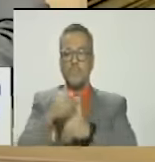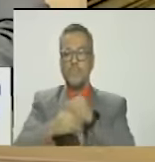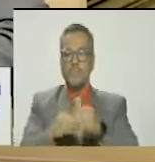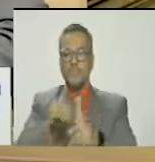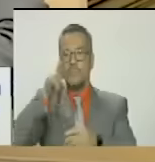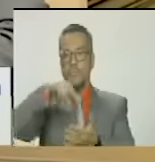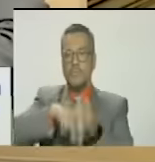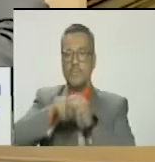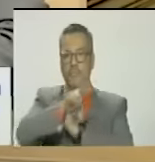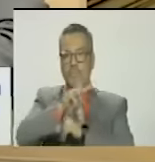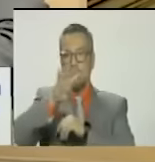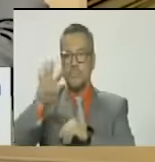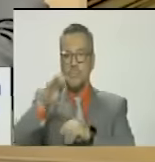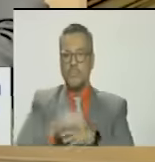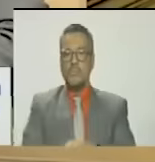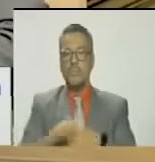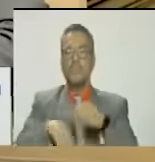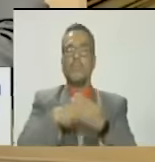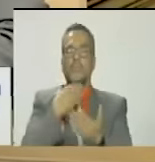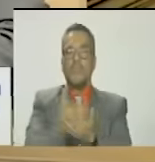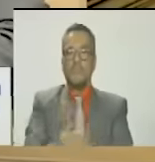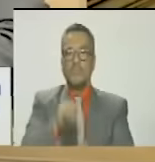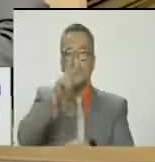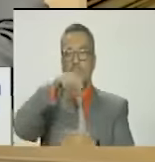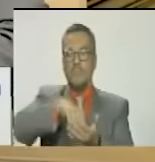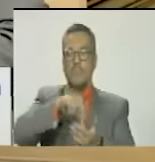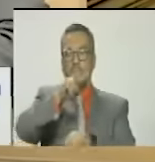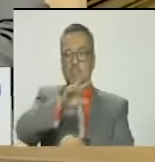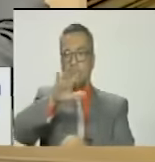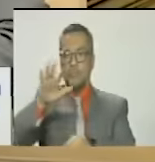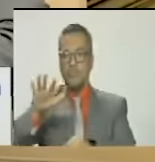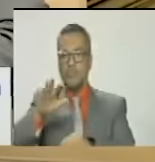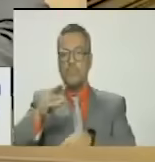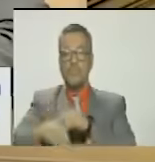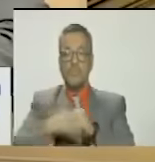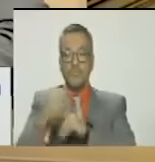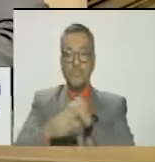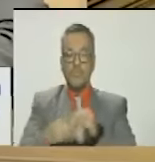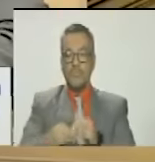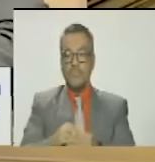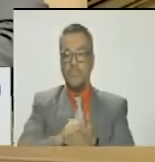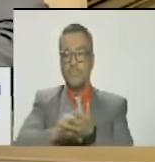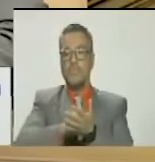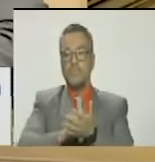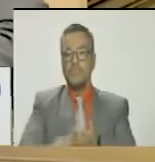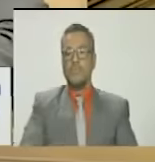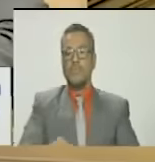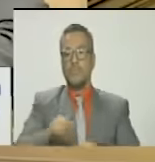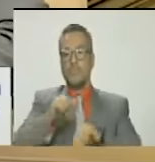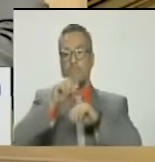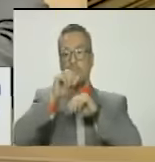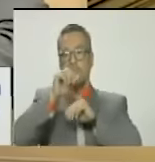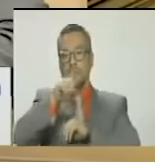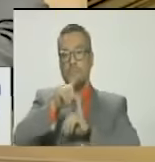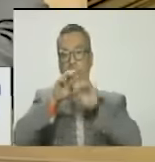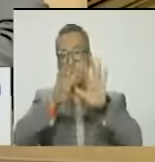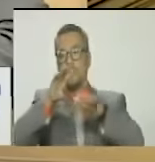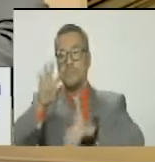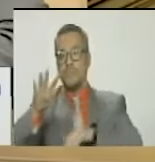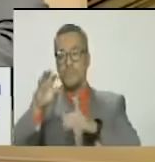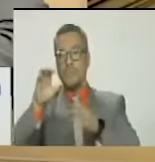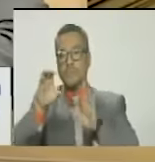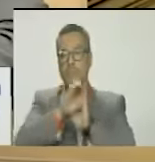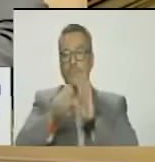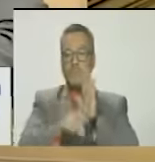periodo 2024 al 2025, de conformidad con lo establecido en el artículo 194